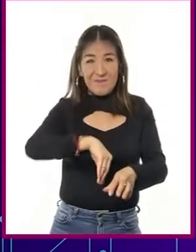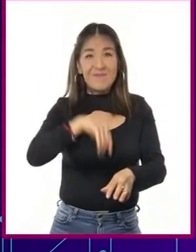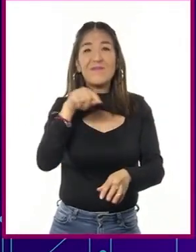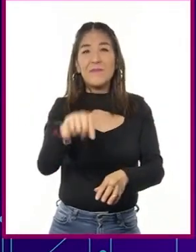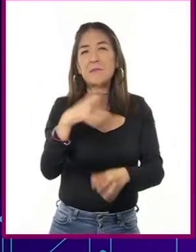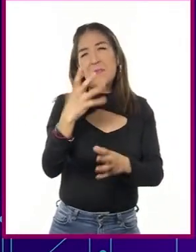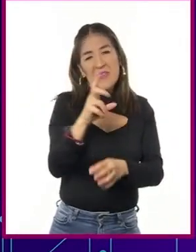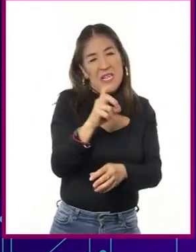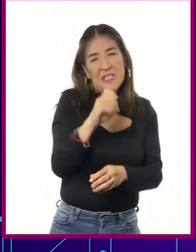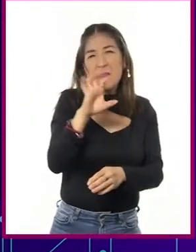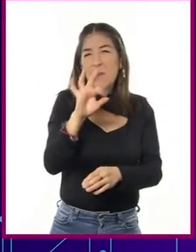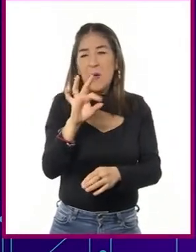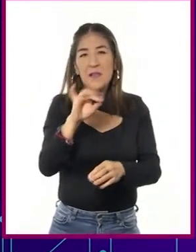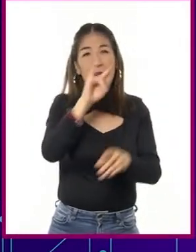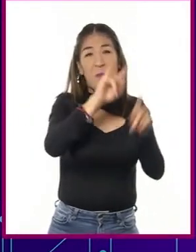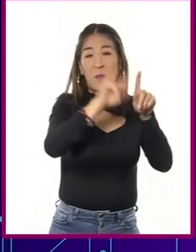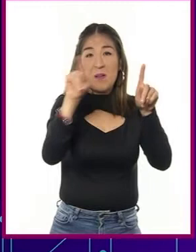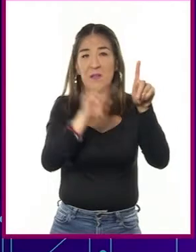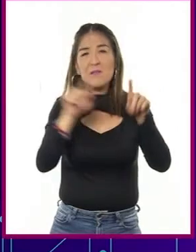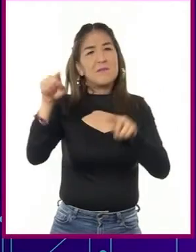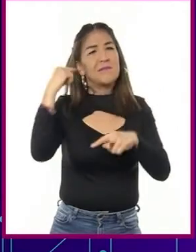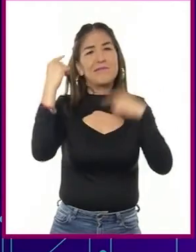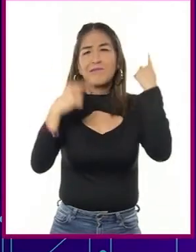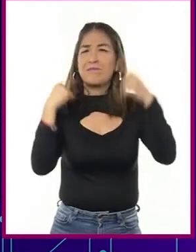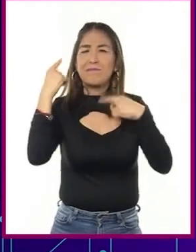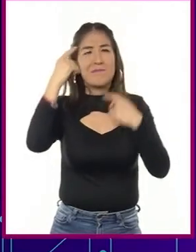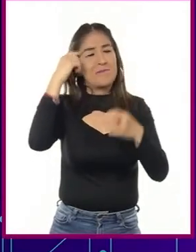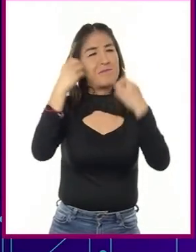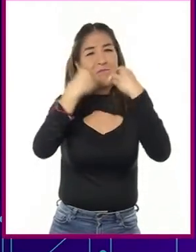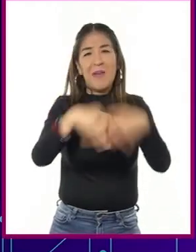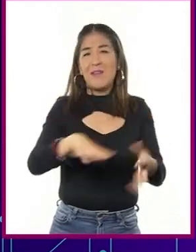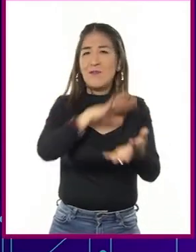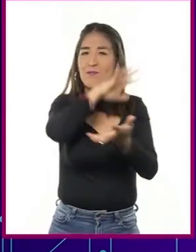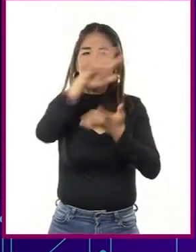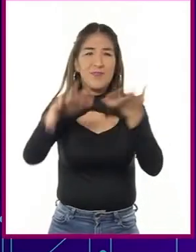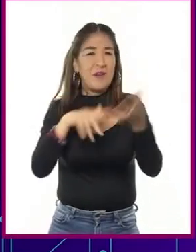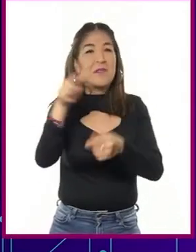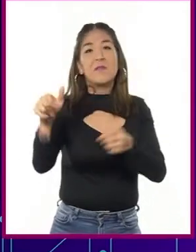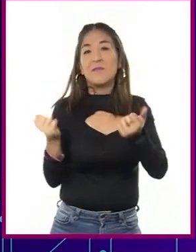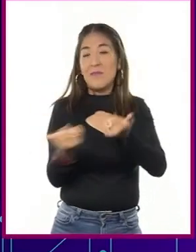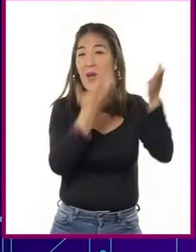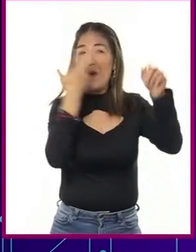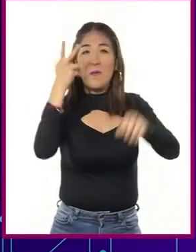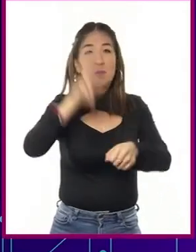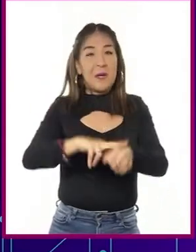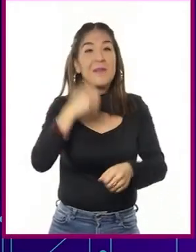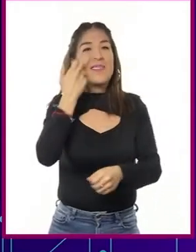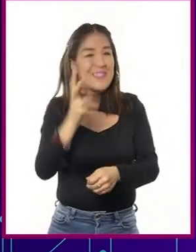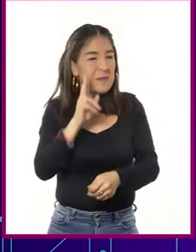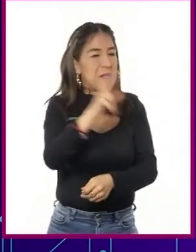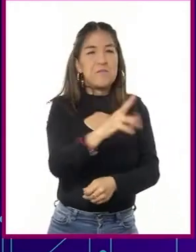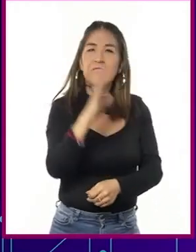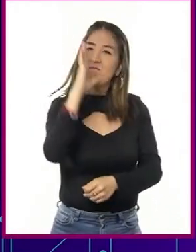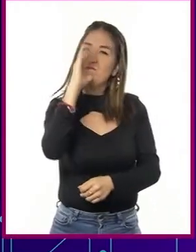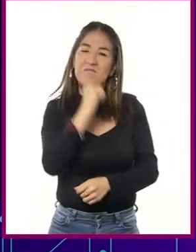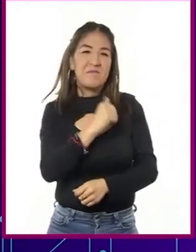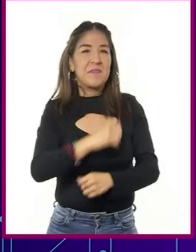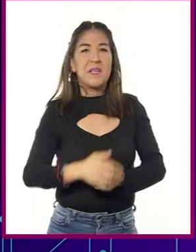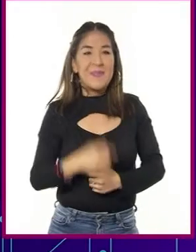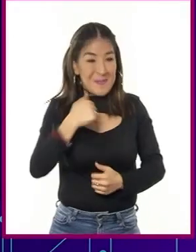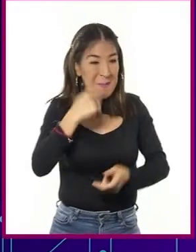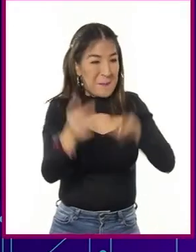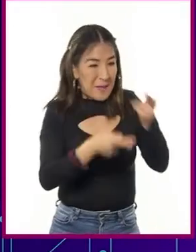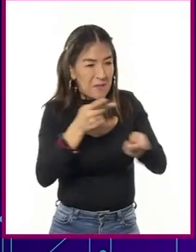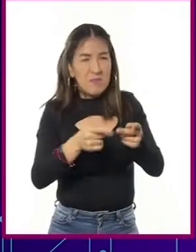cuadros. Enloqueció y se lo llevaron al hospital. Y lo quise ver, pero no me dejaron siquiera verlo. Y le preguntaba algo